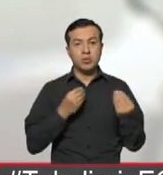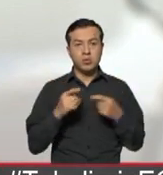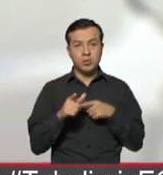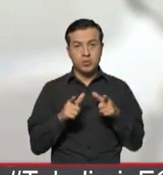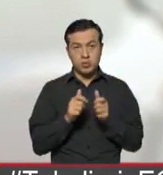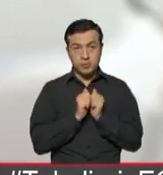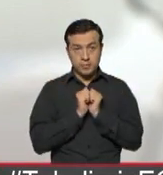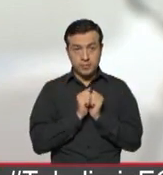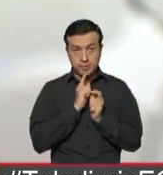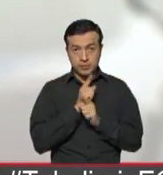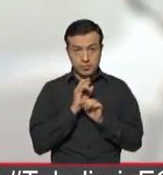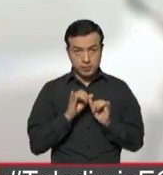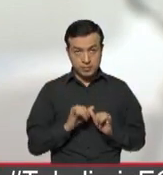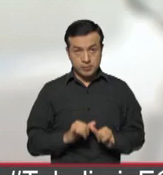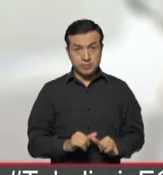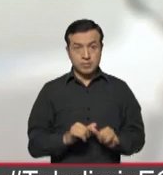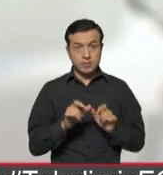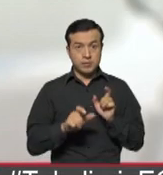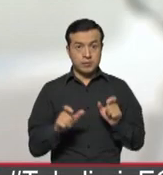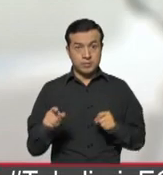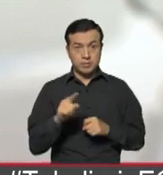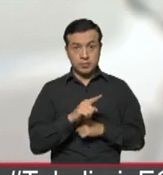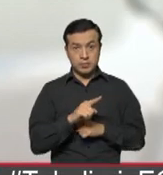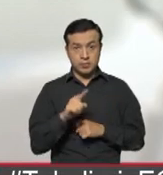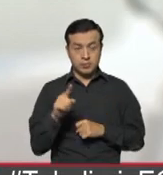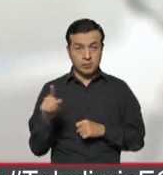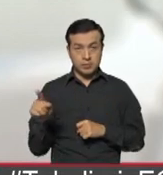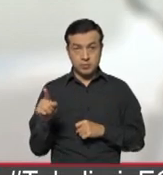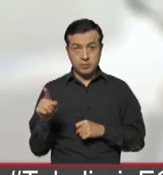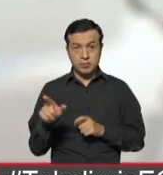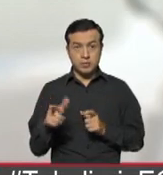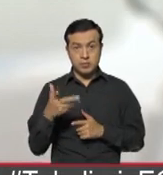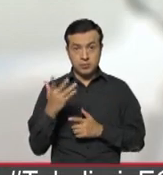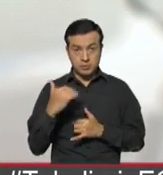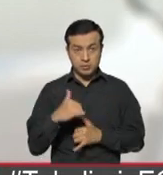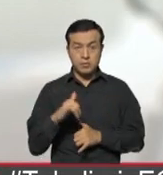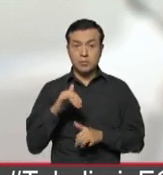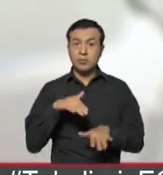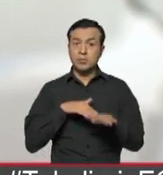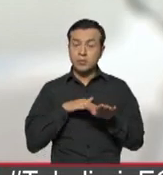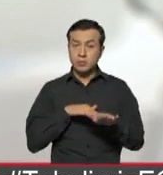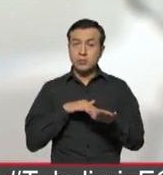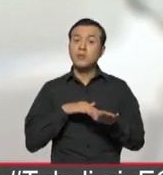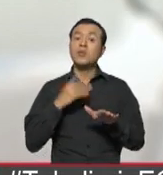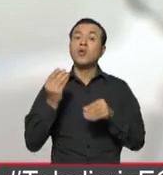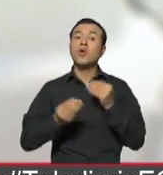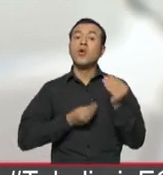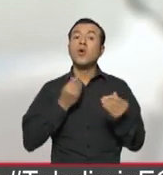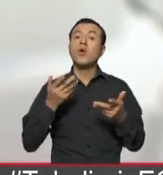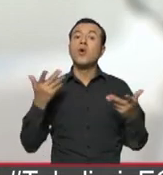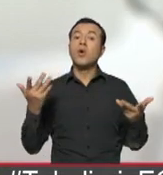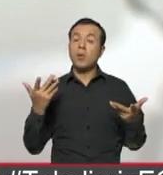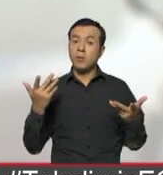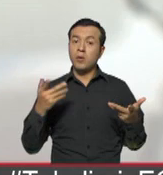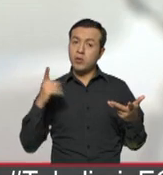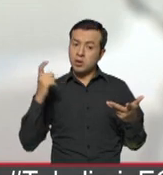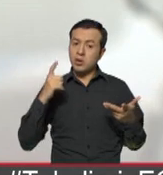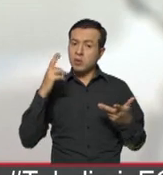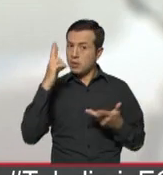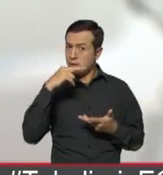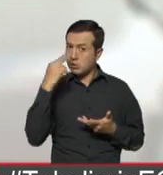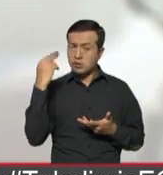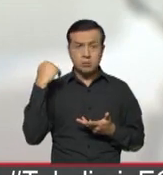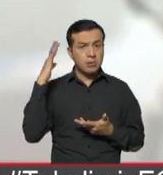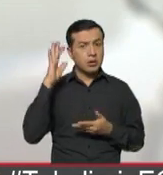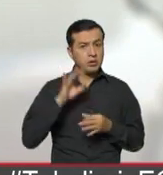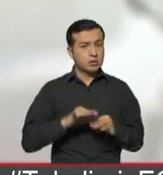espacios. Estas personas necesitan efectivamente que se les garantice un mecanismo de rehabilitación, sobre